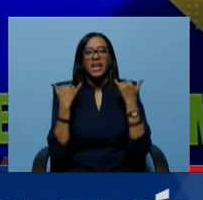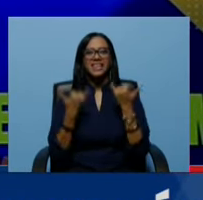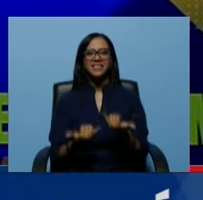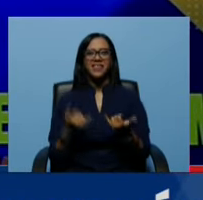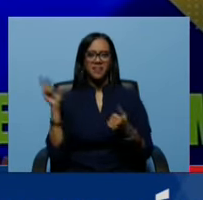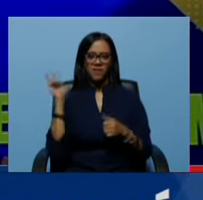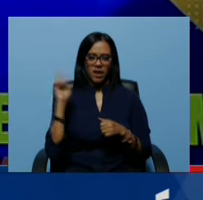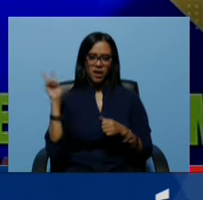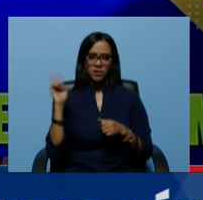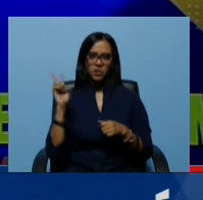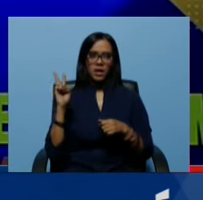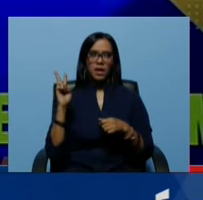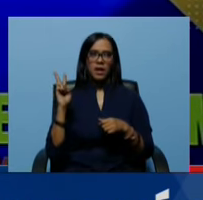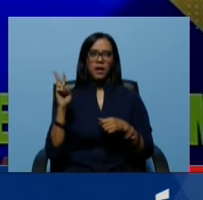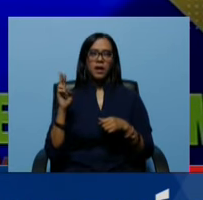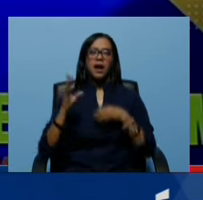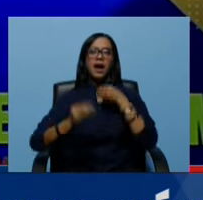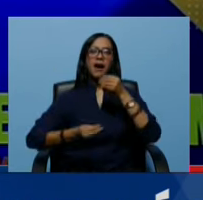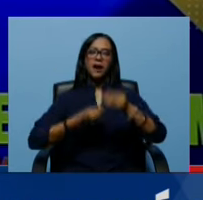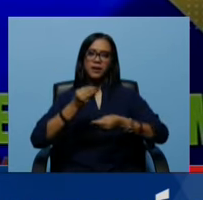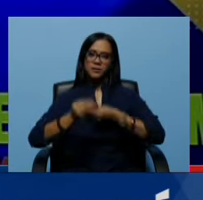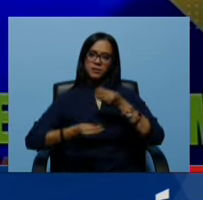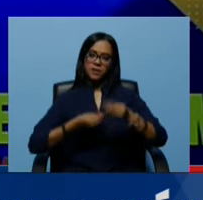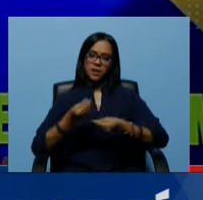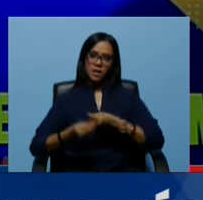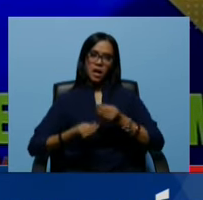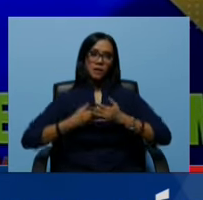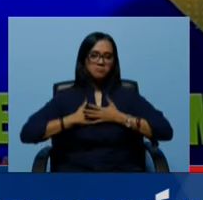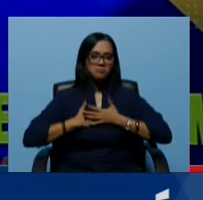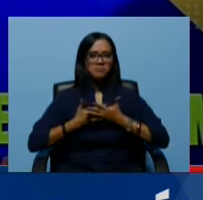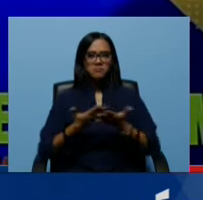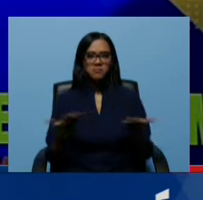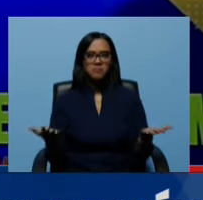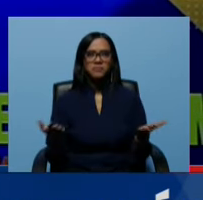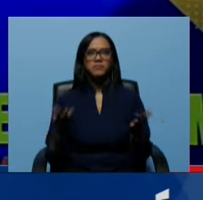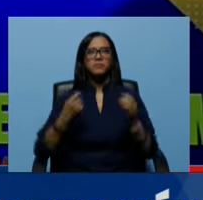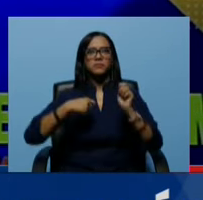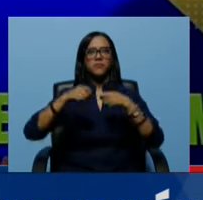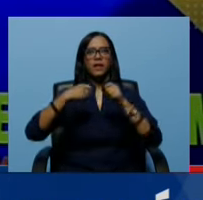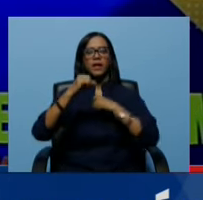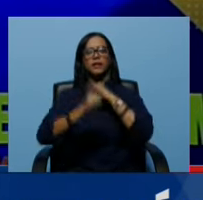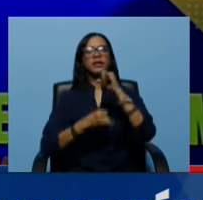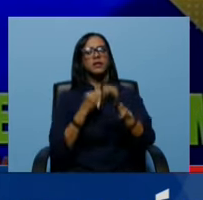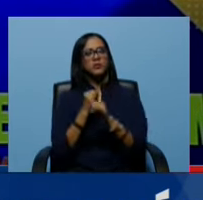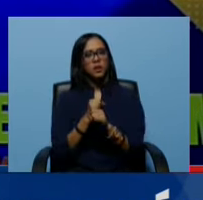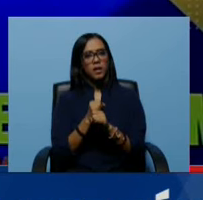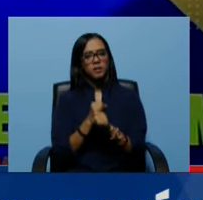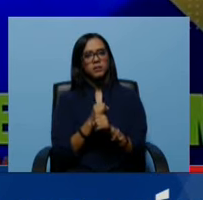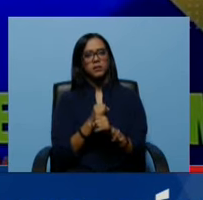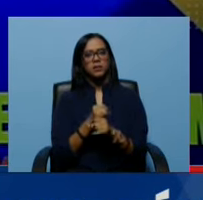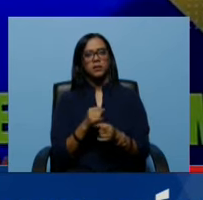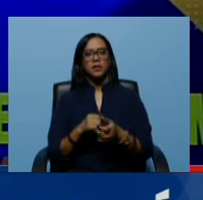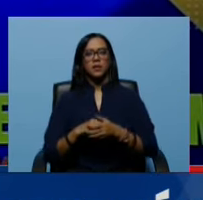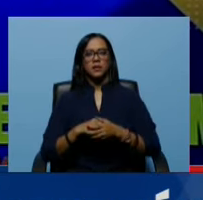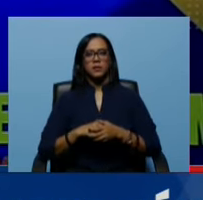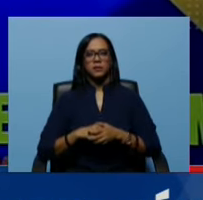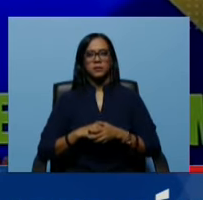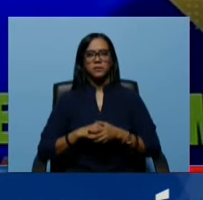Venezuela coloca a disposición del mercado internacional y